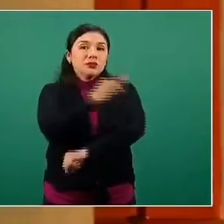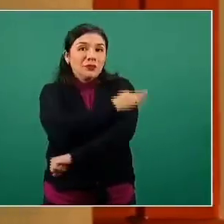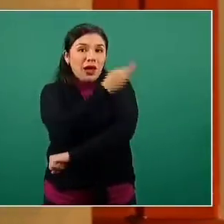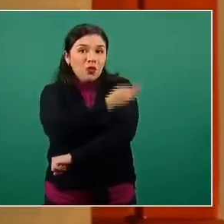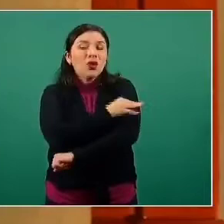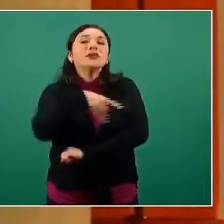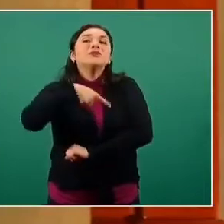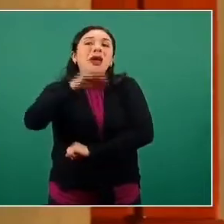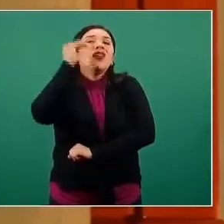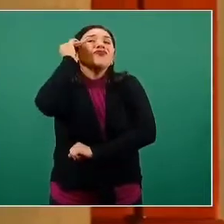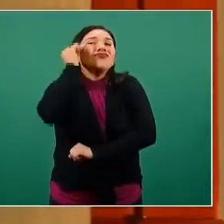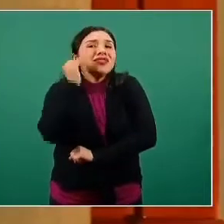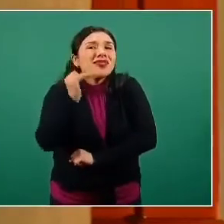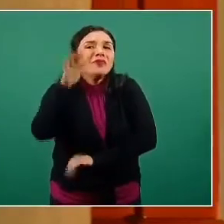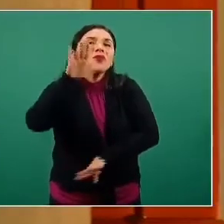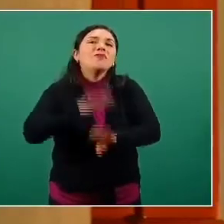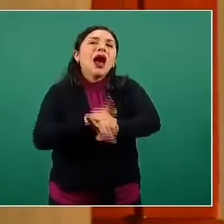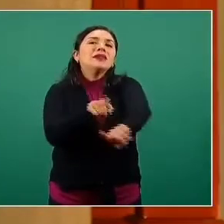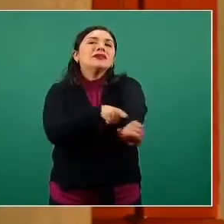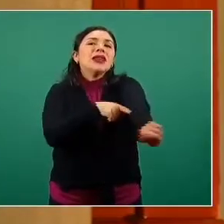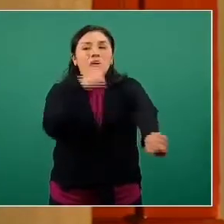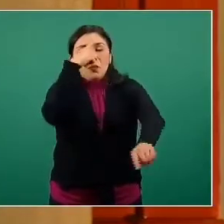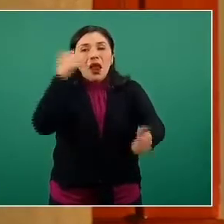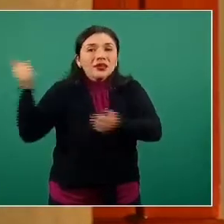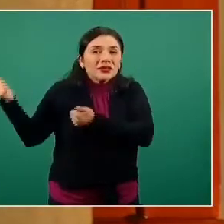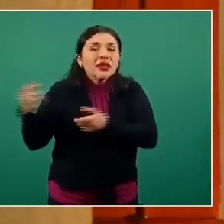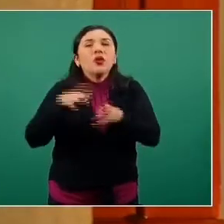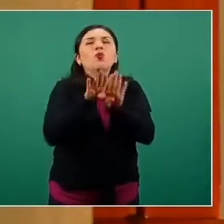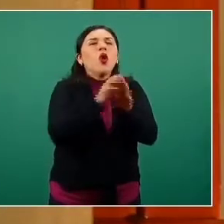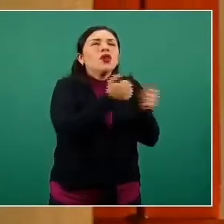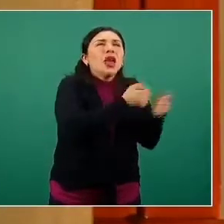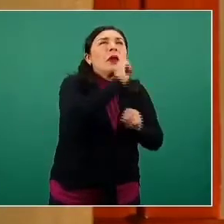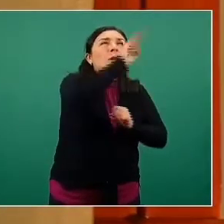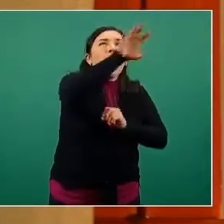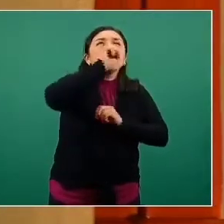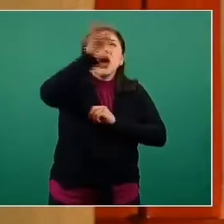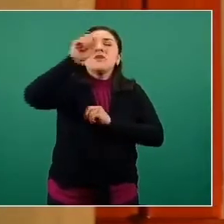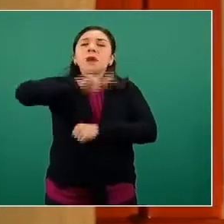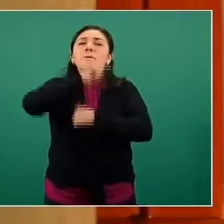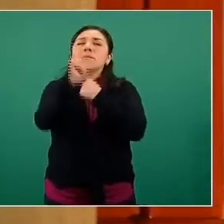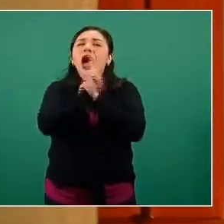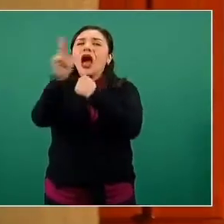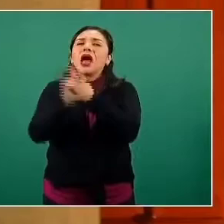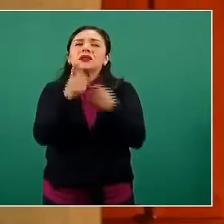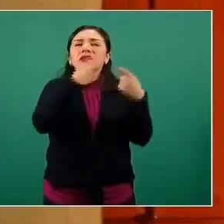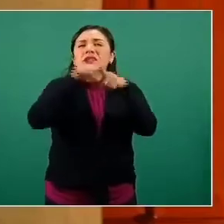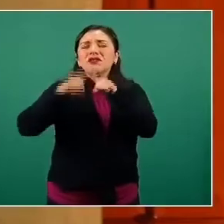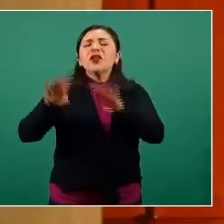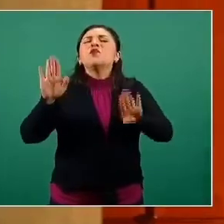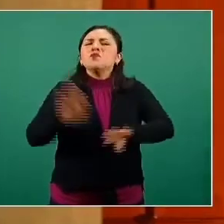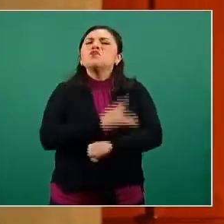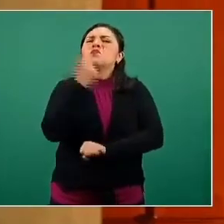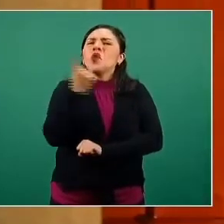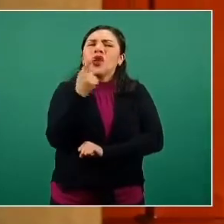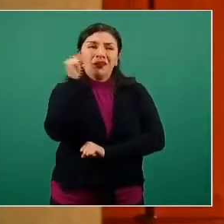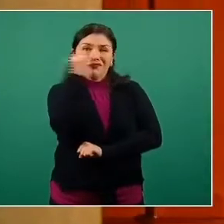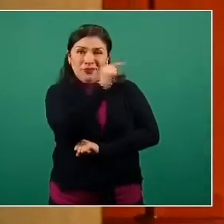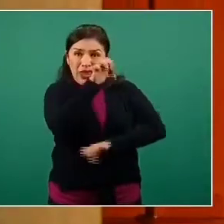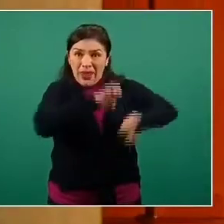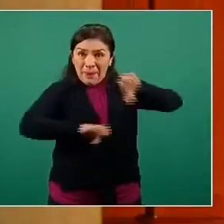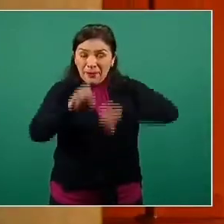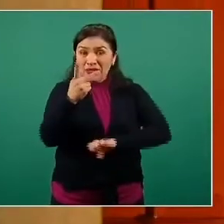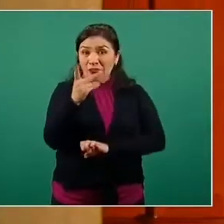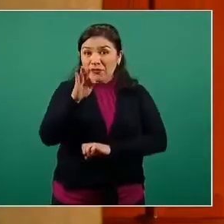se retrasó fue los tiempos de entrega. Y la explicación fundamental de esto es, por un lado, Pfizer